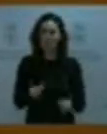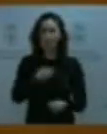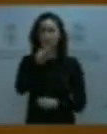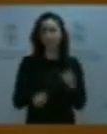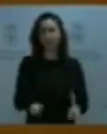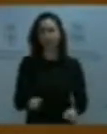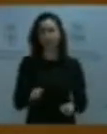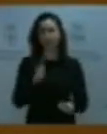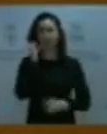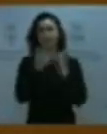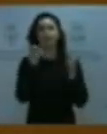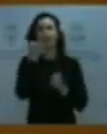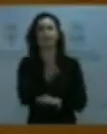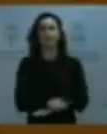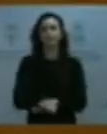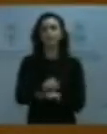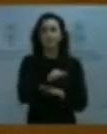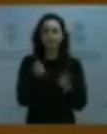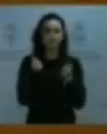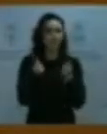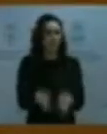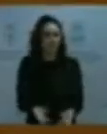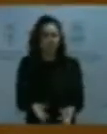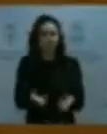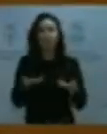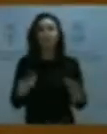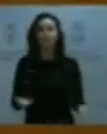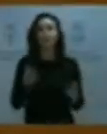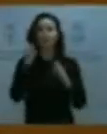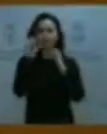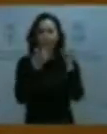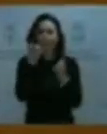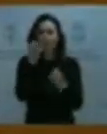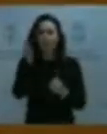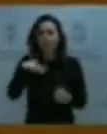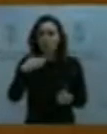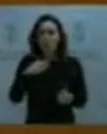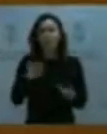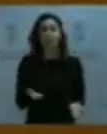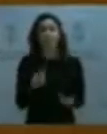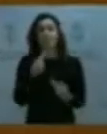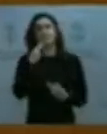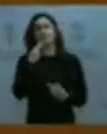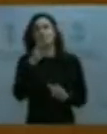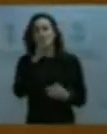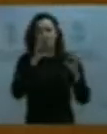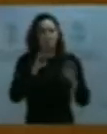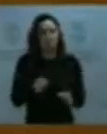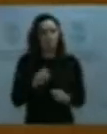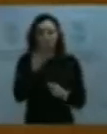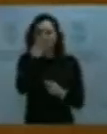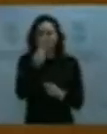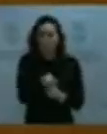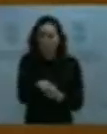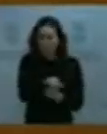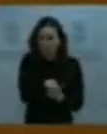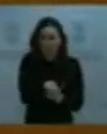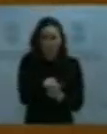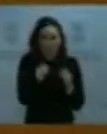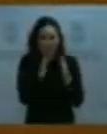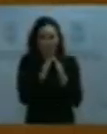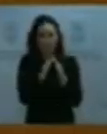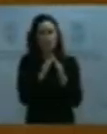ganado y que están temerosos de la presencia de esta especie merodeando los núcleos de población. Por tanto,